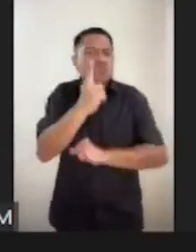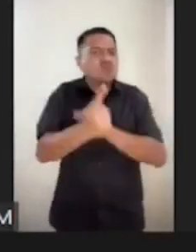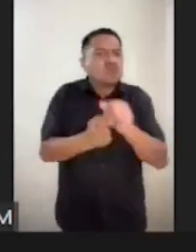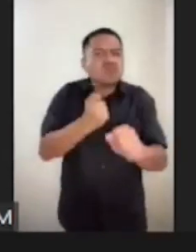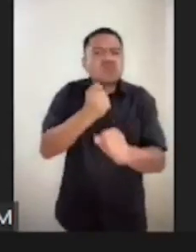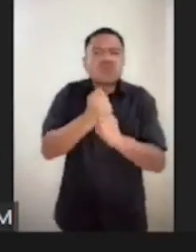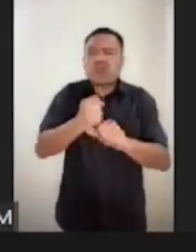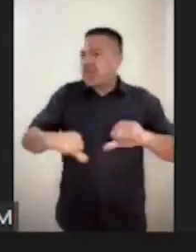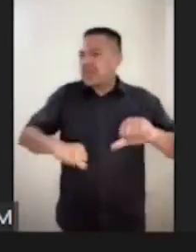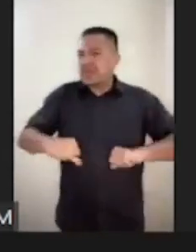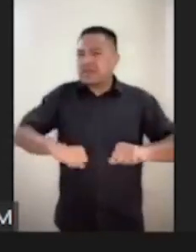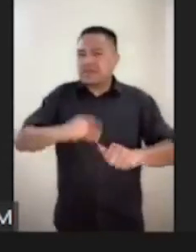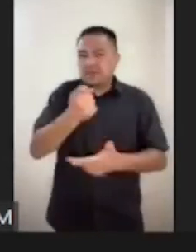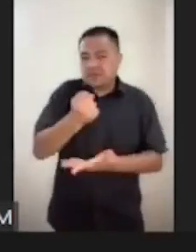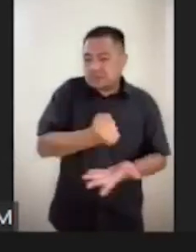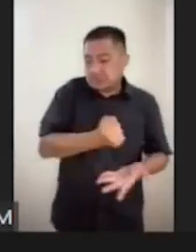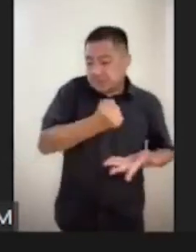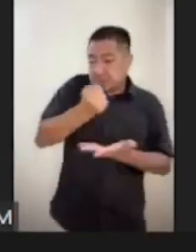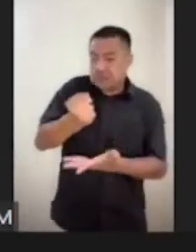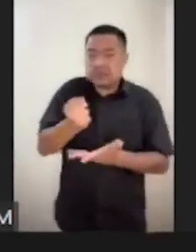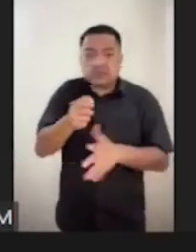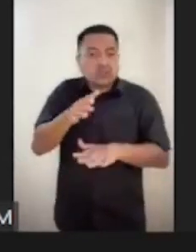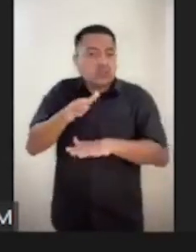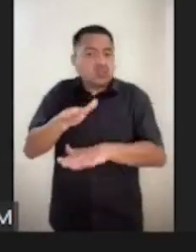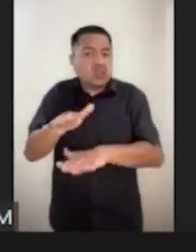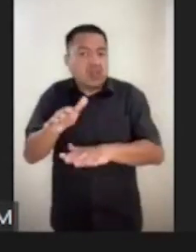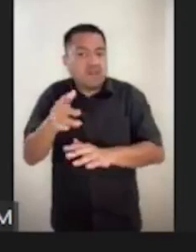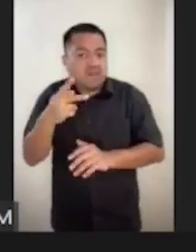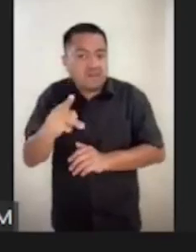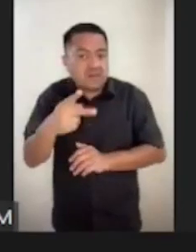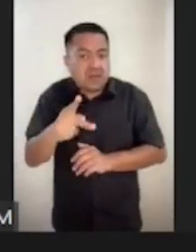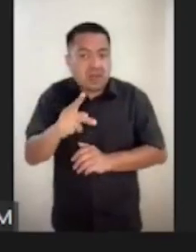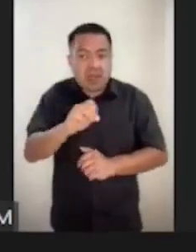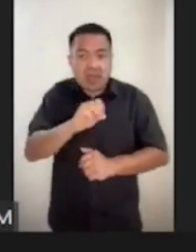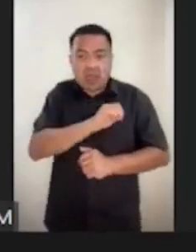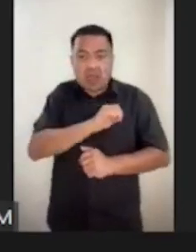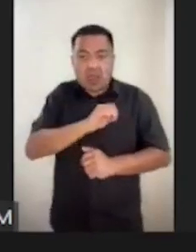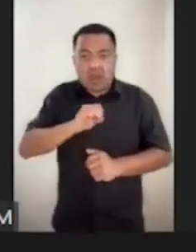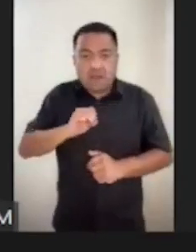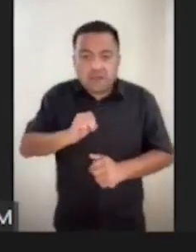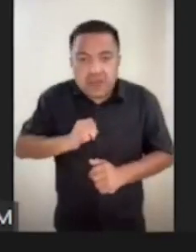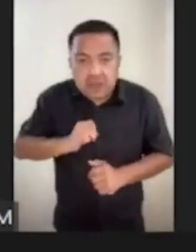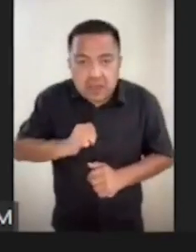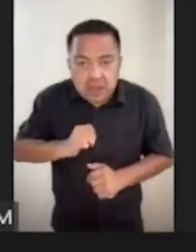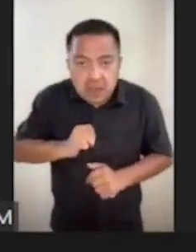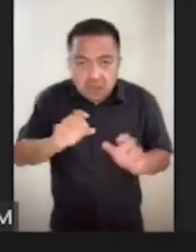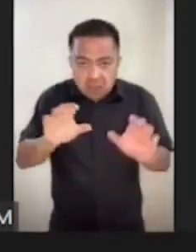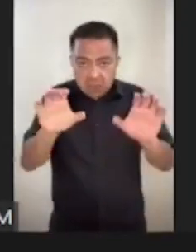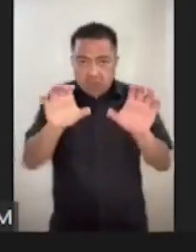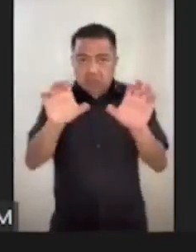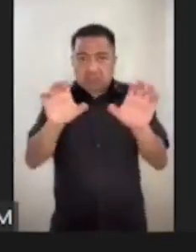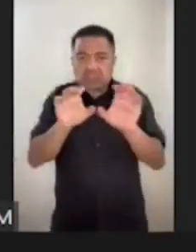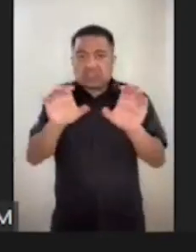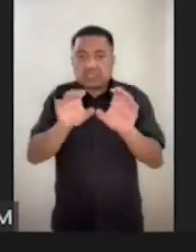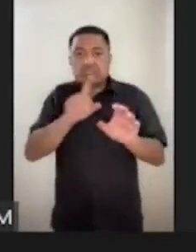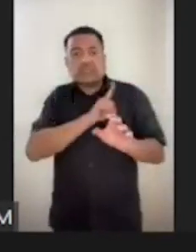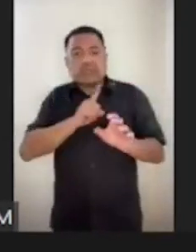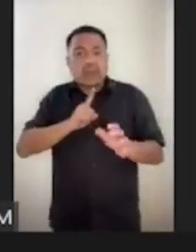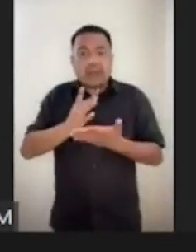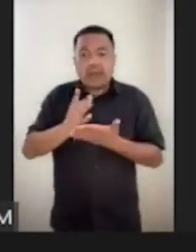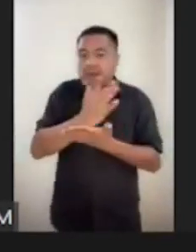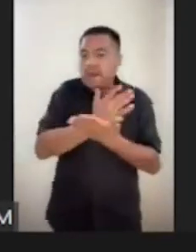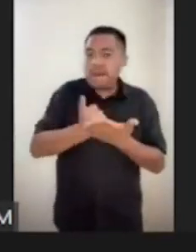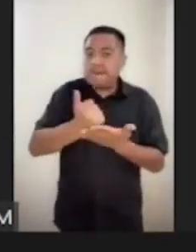ejercicio presupuestario sobre la obligación constitucional que debe garantizar el pago de